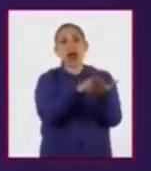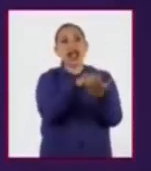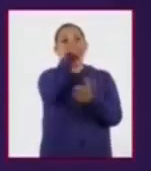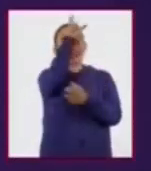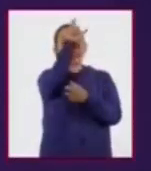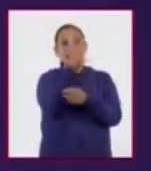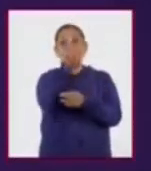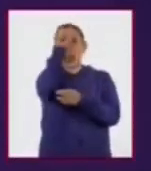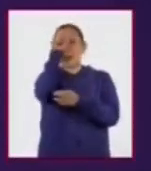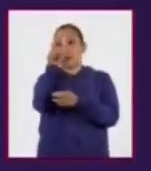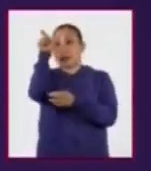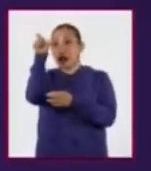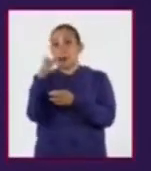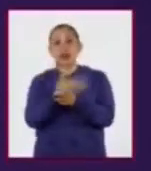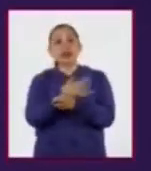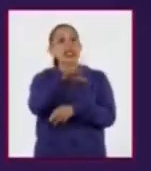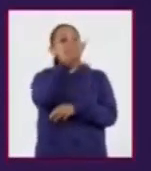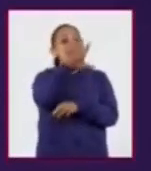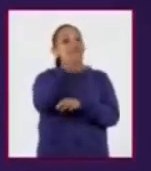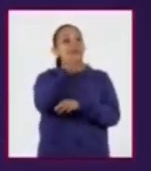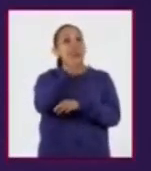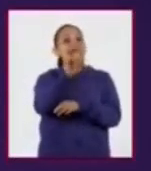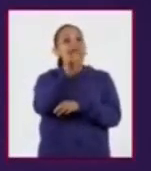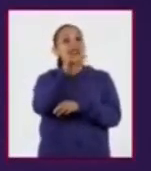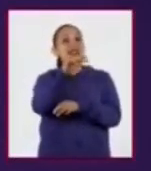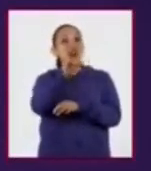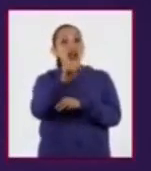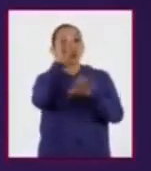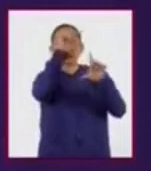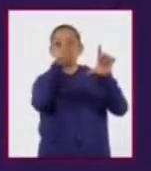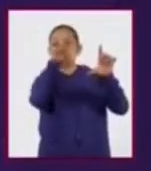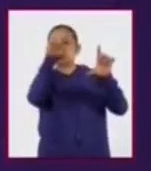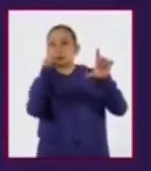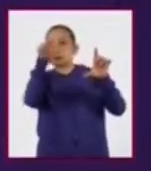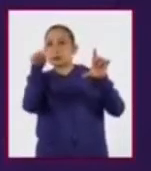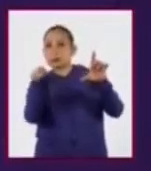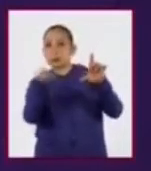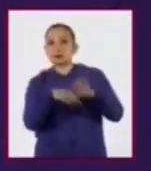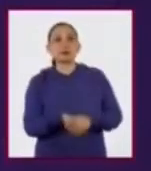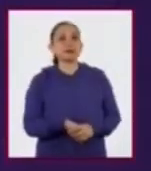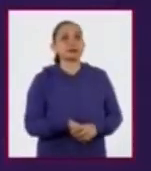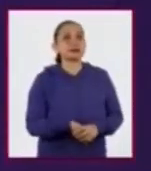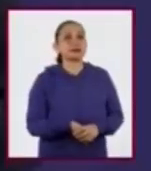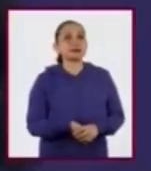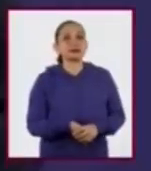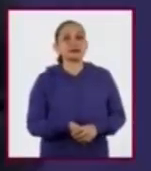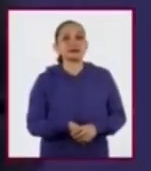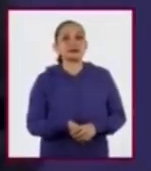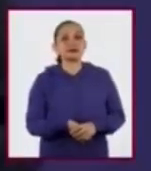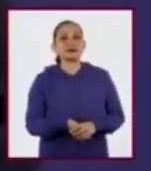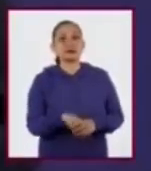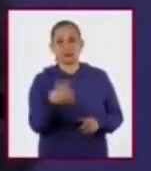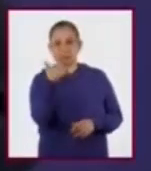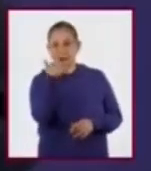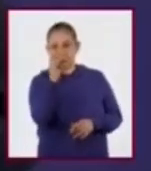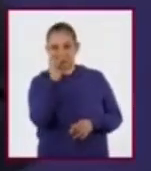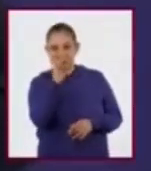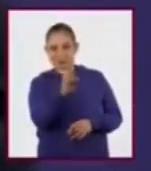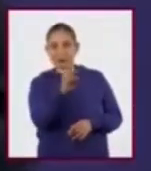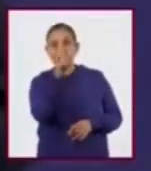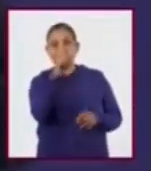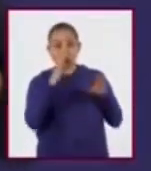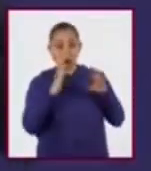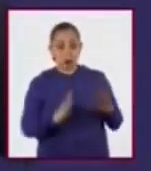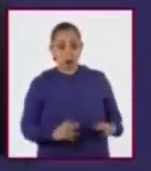tabla periódica, porque tiene 5 electrones distribuidos en sus órbitas. Dato curioso, el